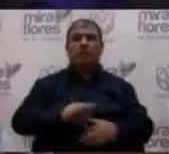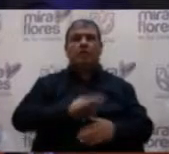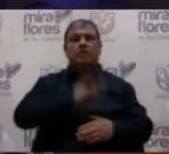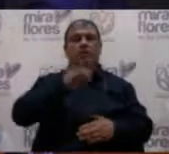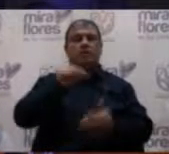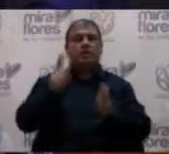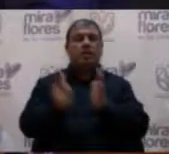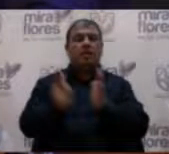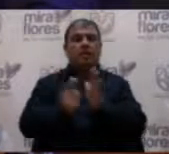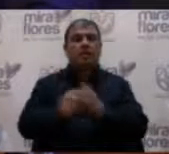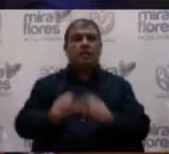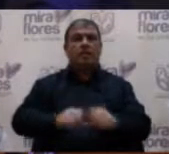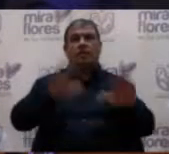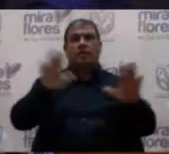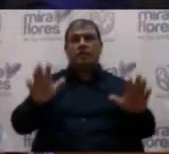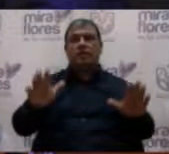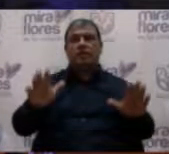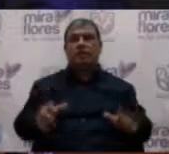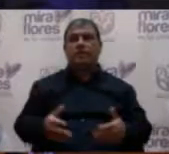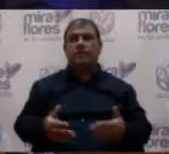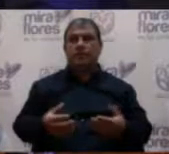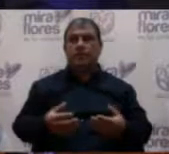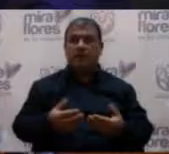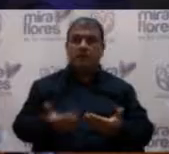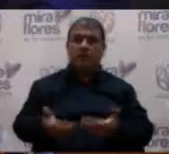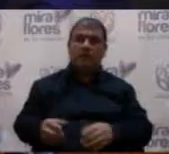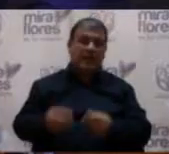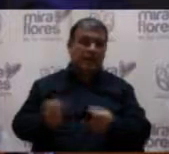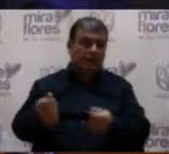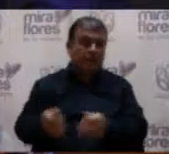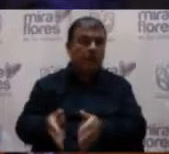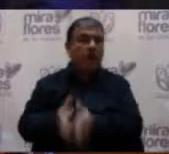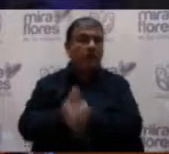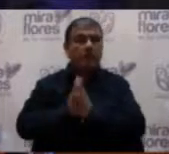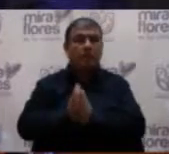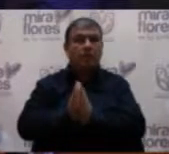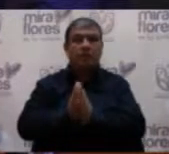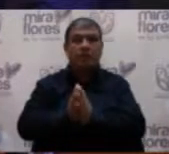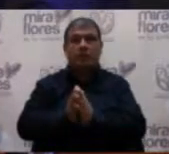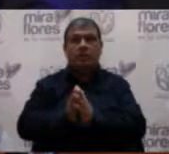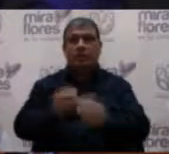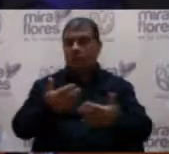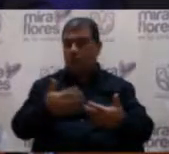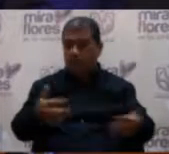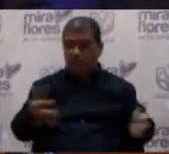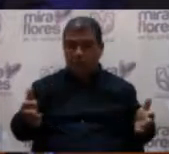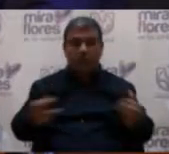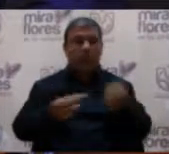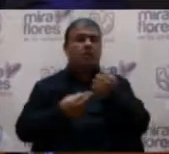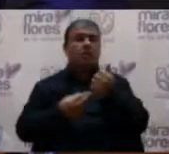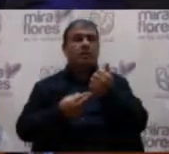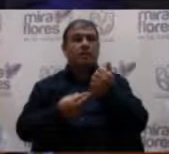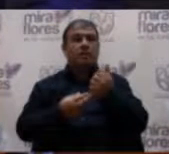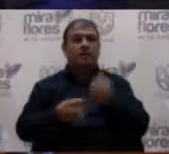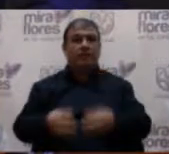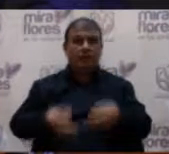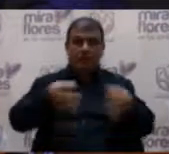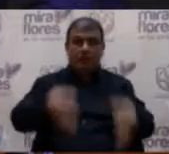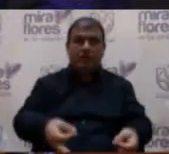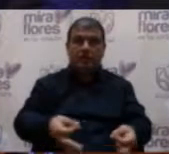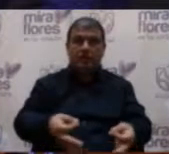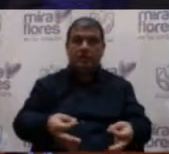ley de transparencia es que inmediatamente solicitado por cualquiera de los regidores se le debe